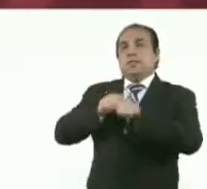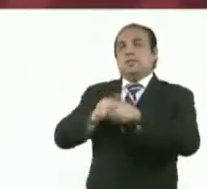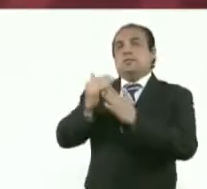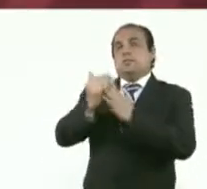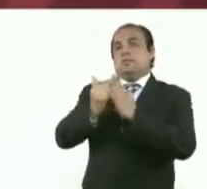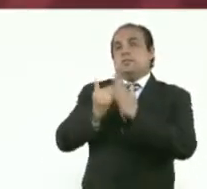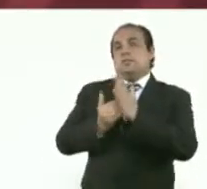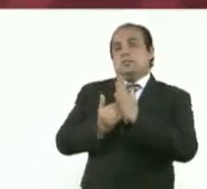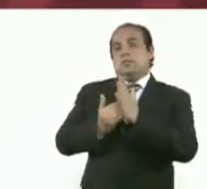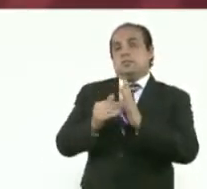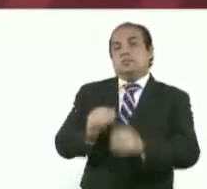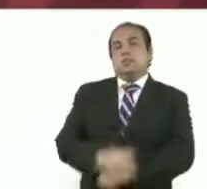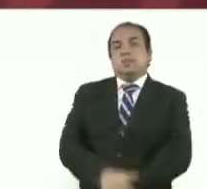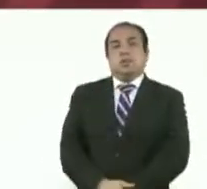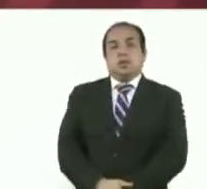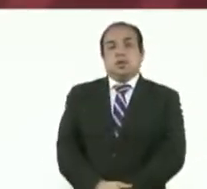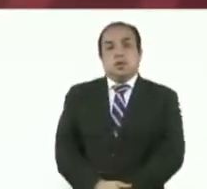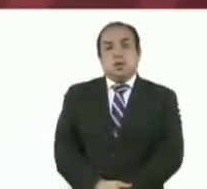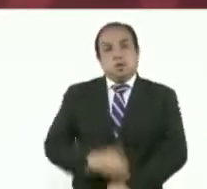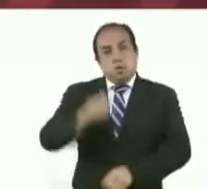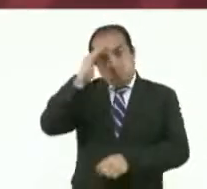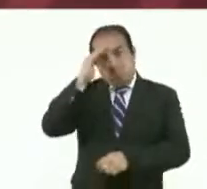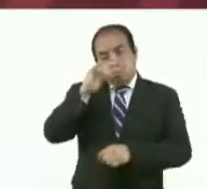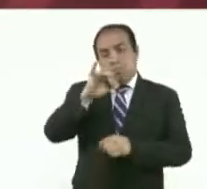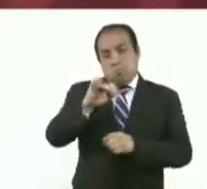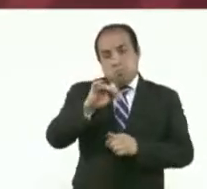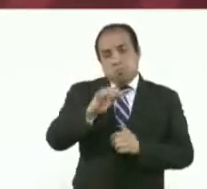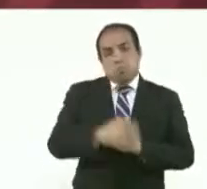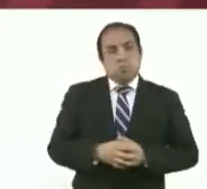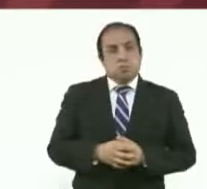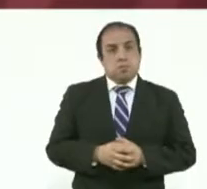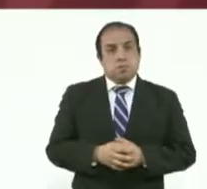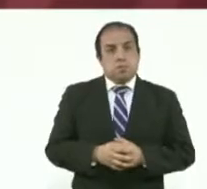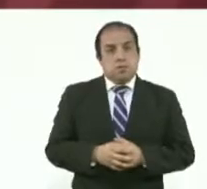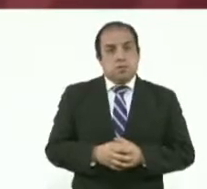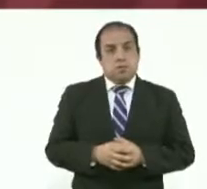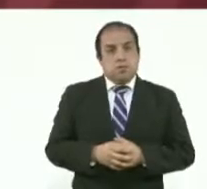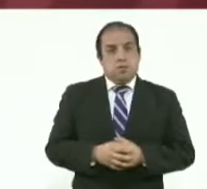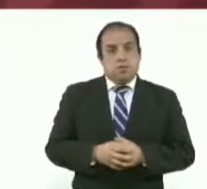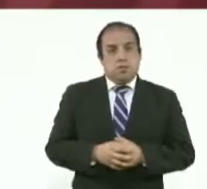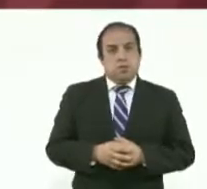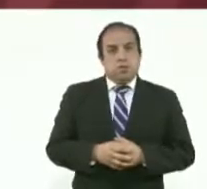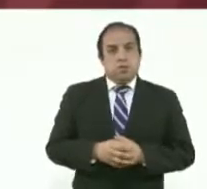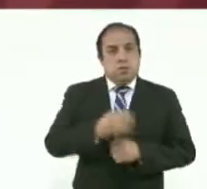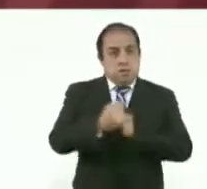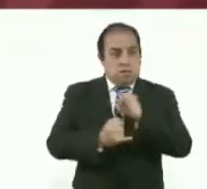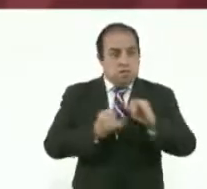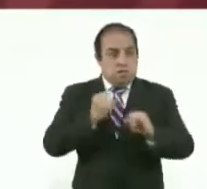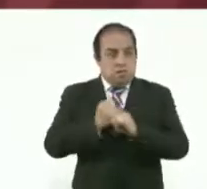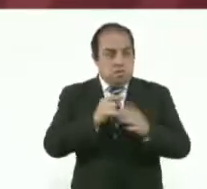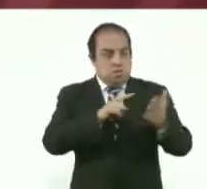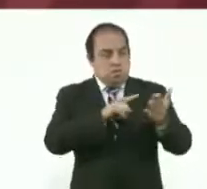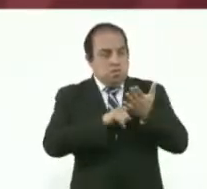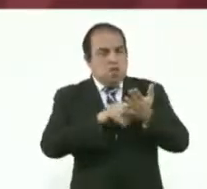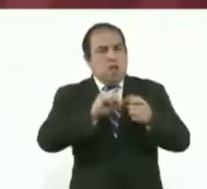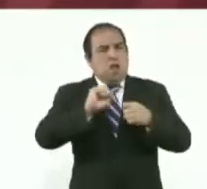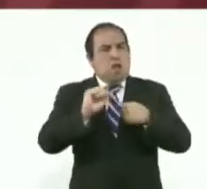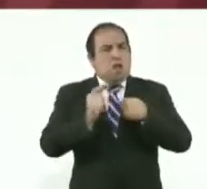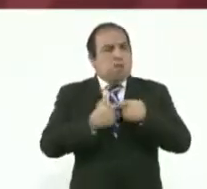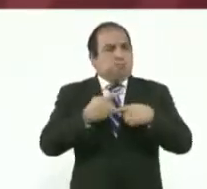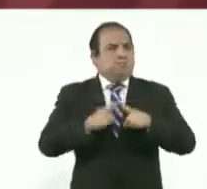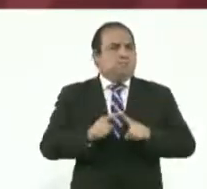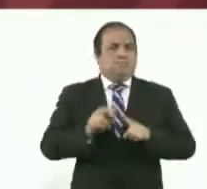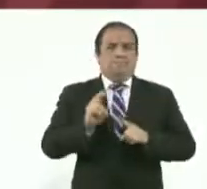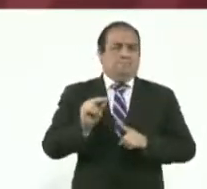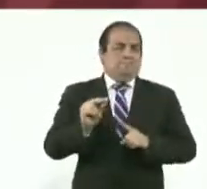disminuyendo. Yo creo que sí, porque pues nada indica, inclusive internacionalmente, otra condición, y pues ya lo